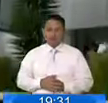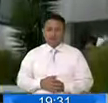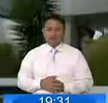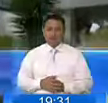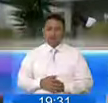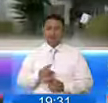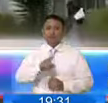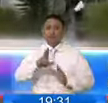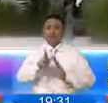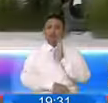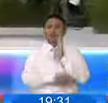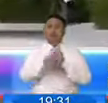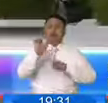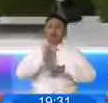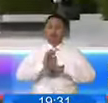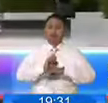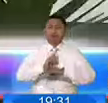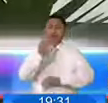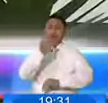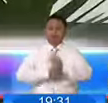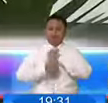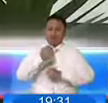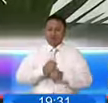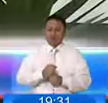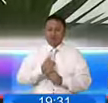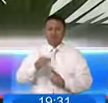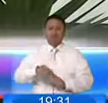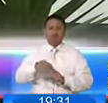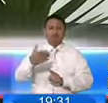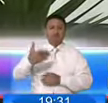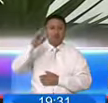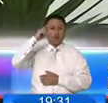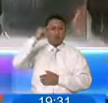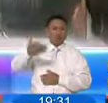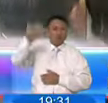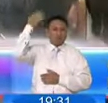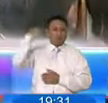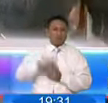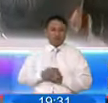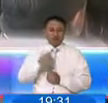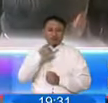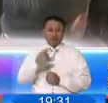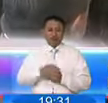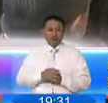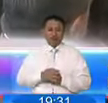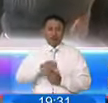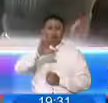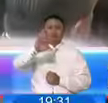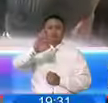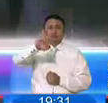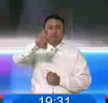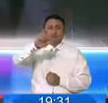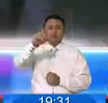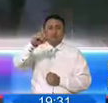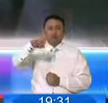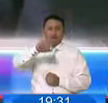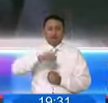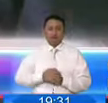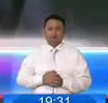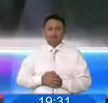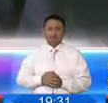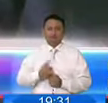estatal petroecuador durante los últimos años y en especial en el anterior gobierno a decir de carlos tejada gerente general de petroecuador